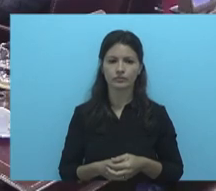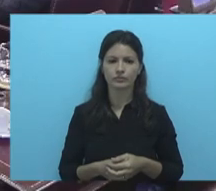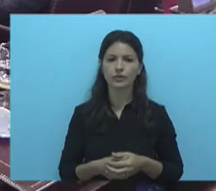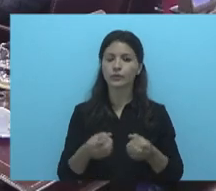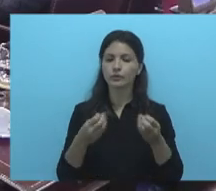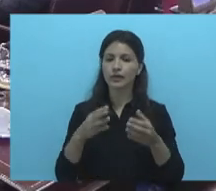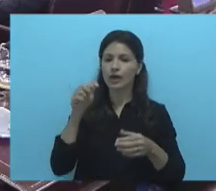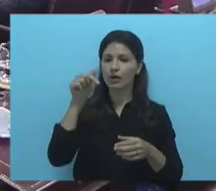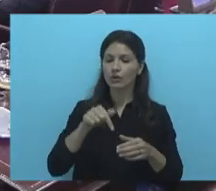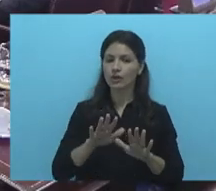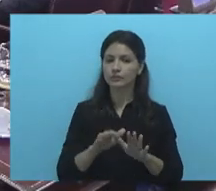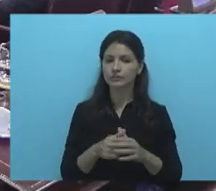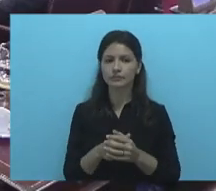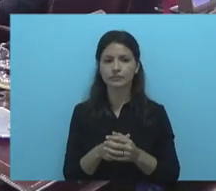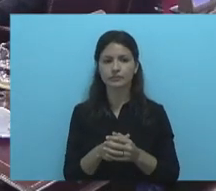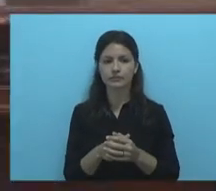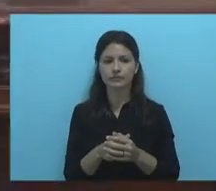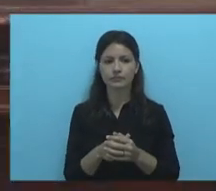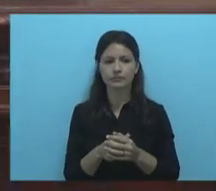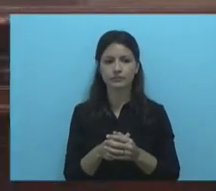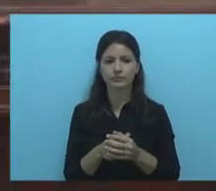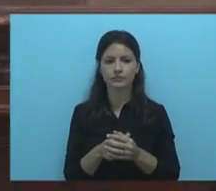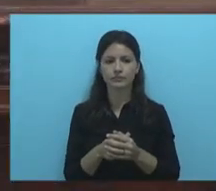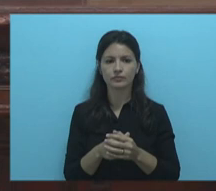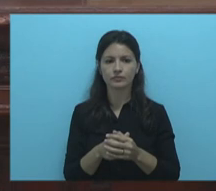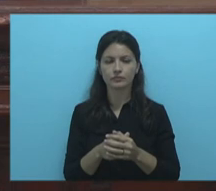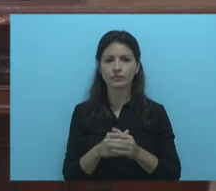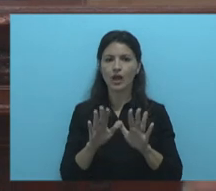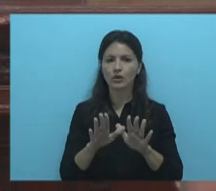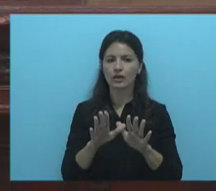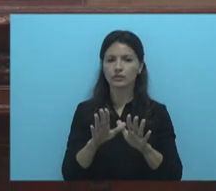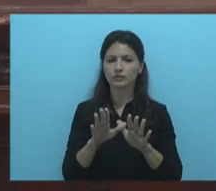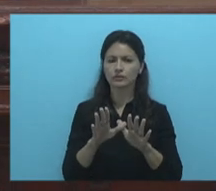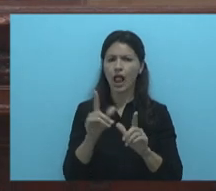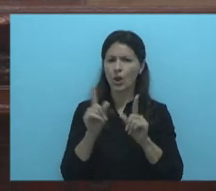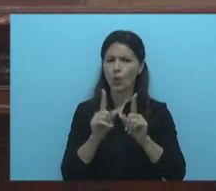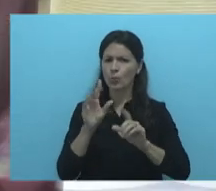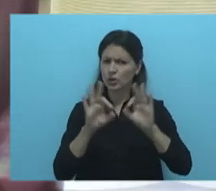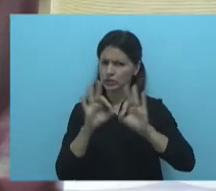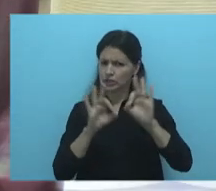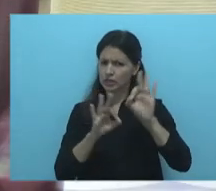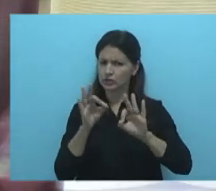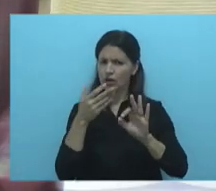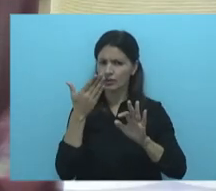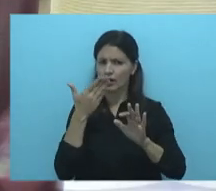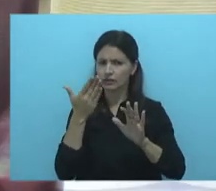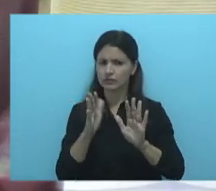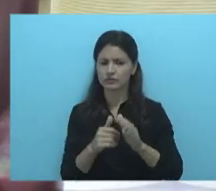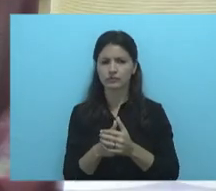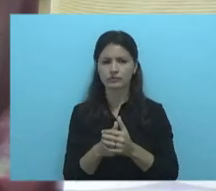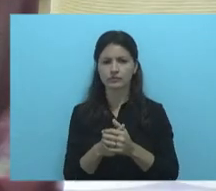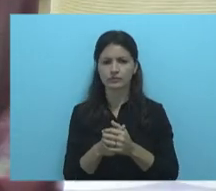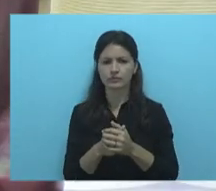Bien, diputado Martínez tiene la palabra. Estamos ahora, ¿va a ser consideración sobre los proyectos aprobados? No. ¿O